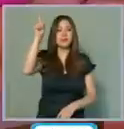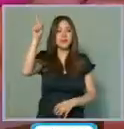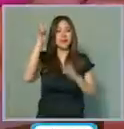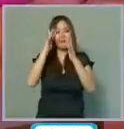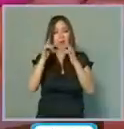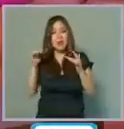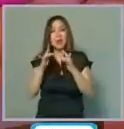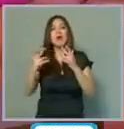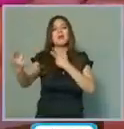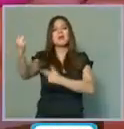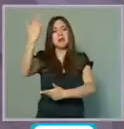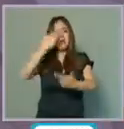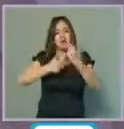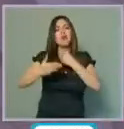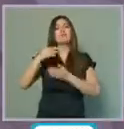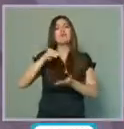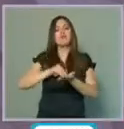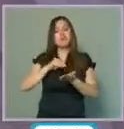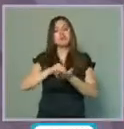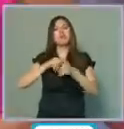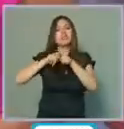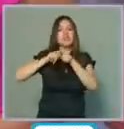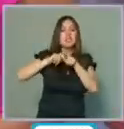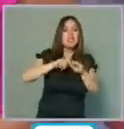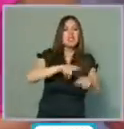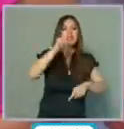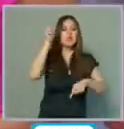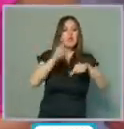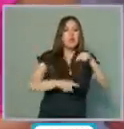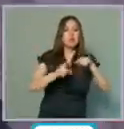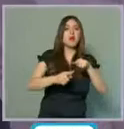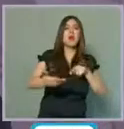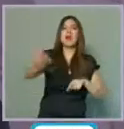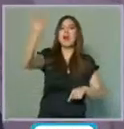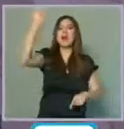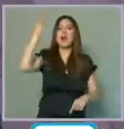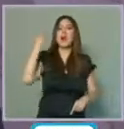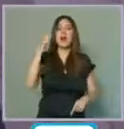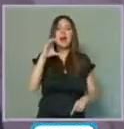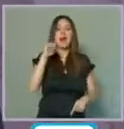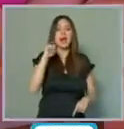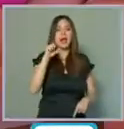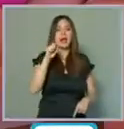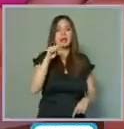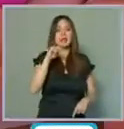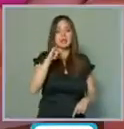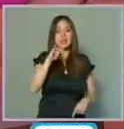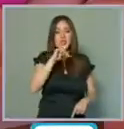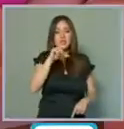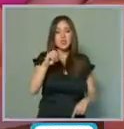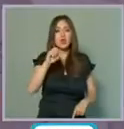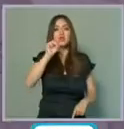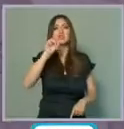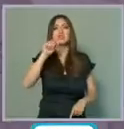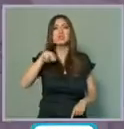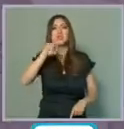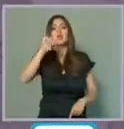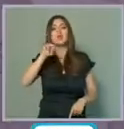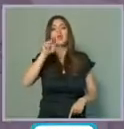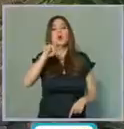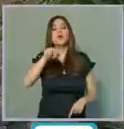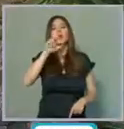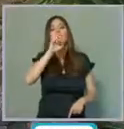seguimos invadiendo, seguimos destrozando. El castillo de San Juan Ulúa, que se consideraba inexpugnable, resulta pues que ya no